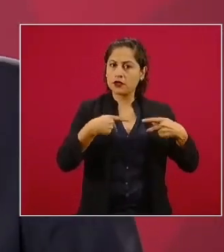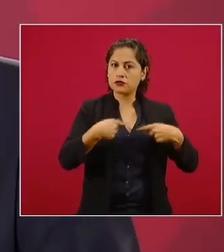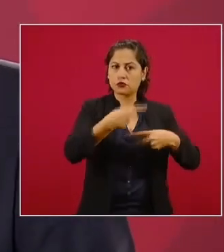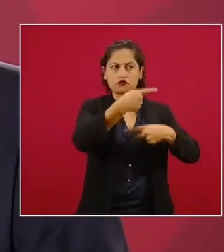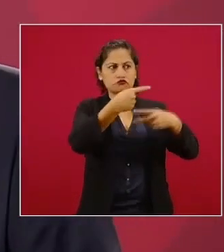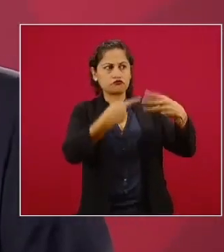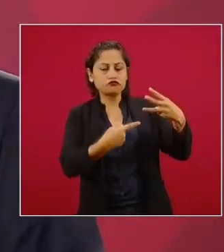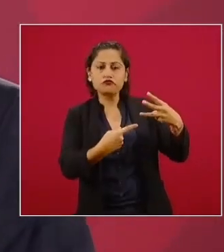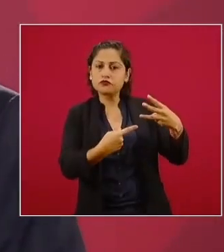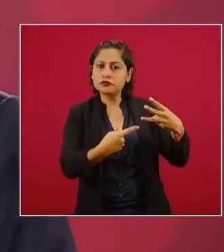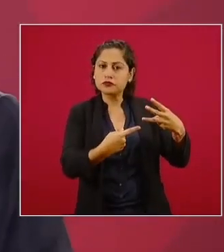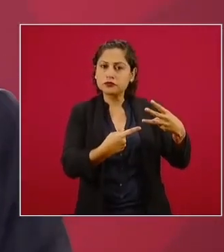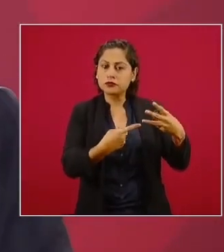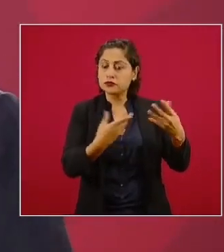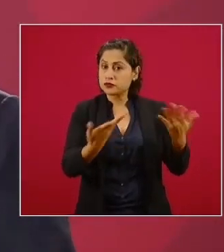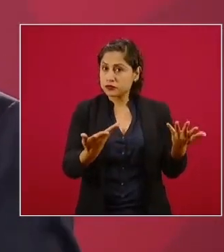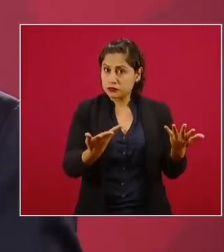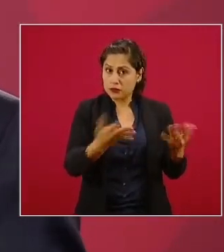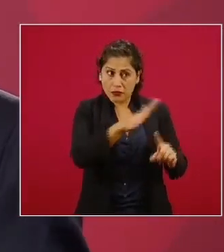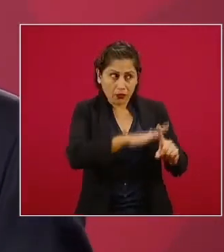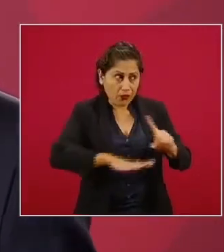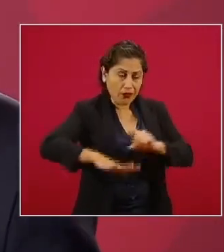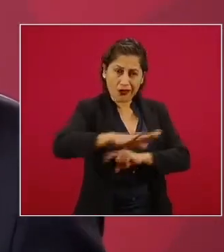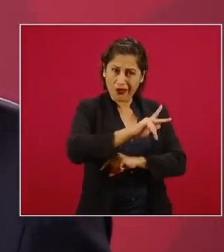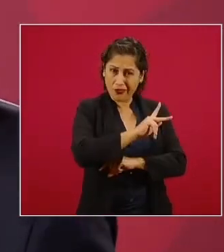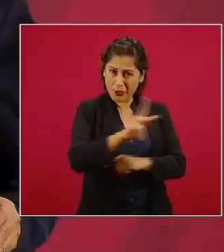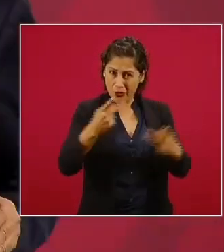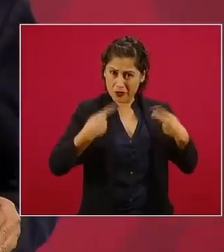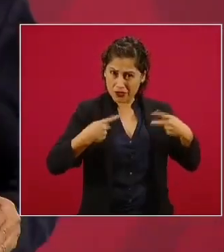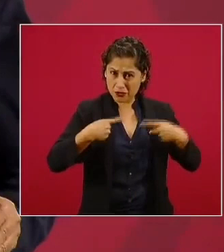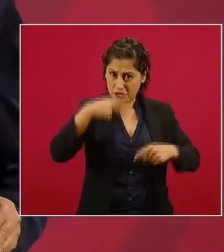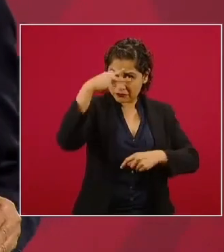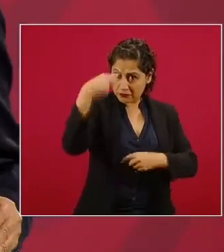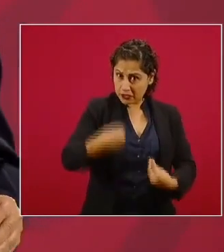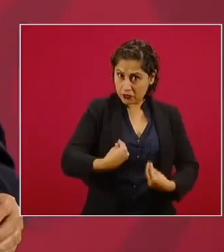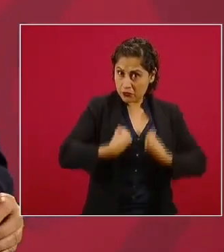de la mayoría de los mexicanos?